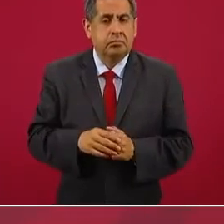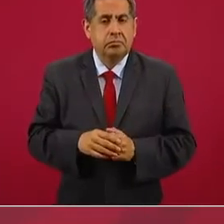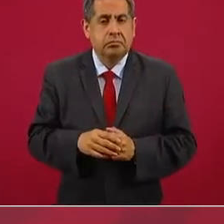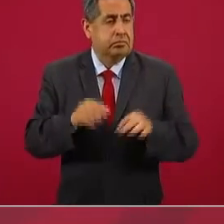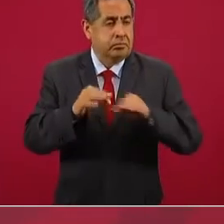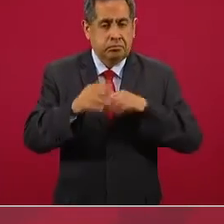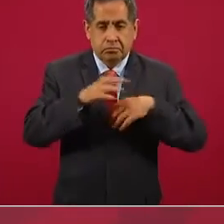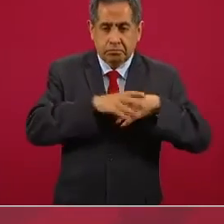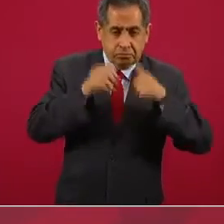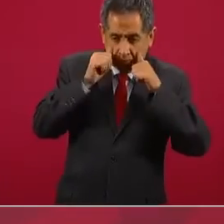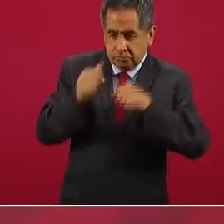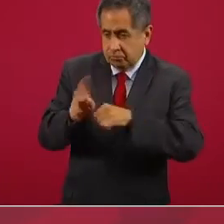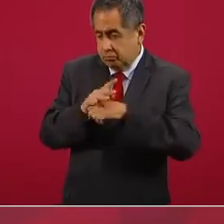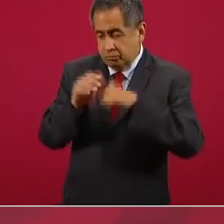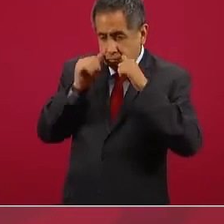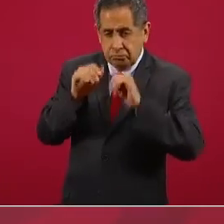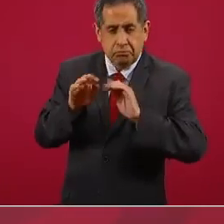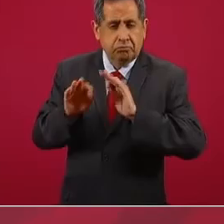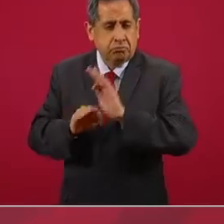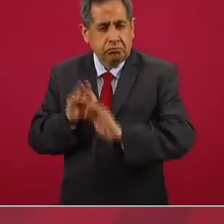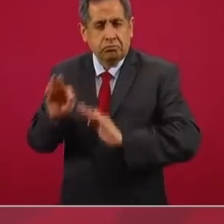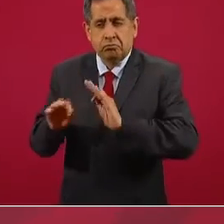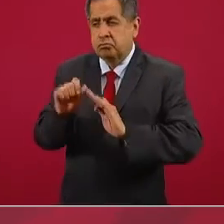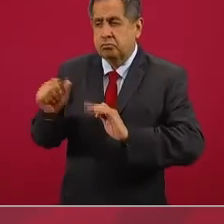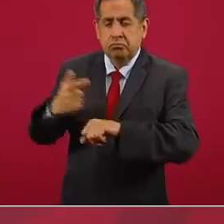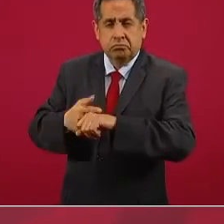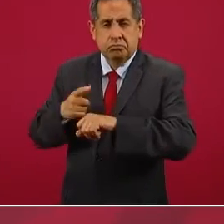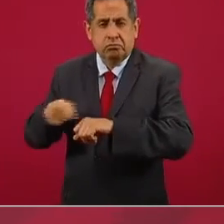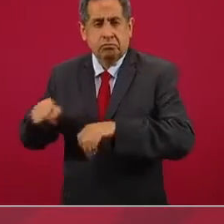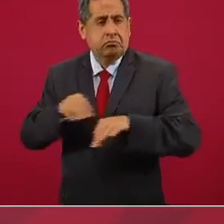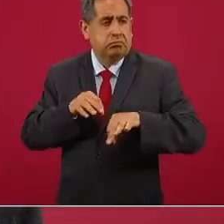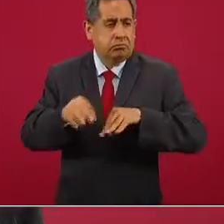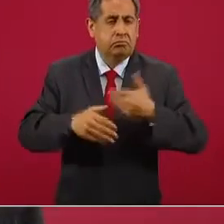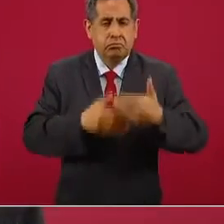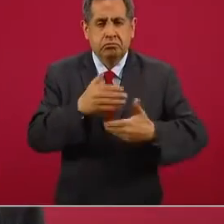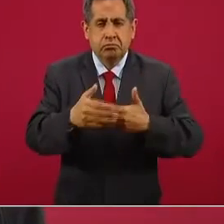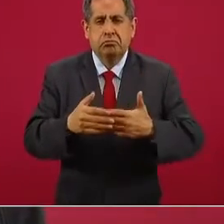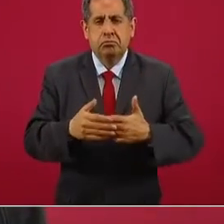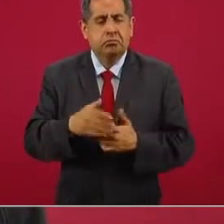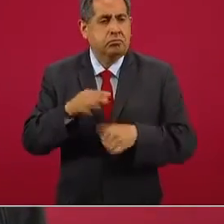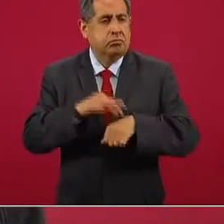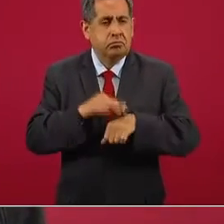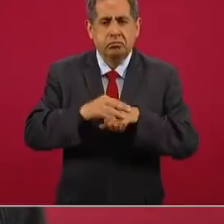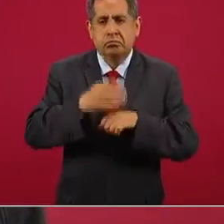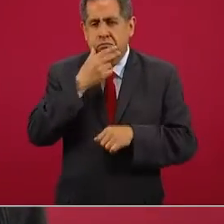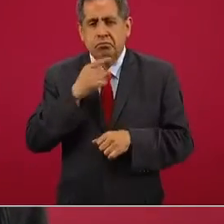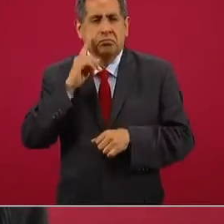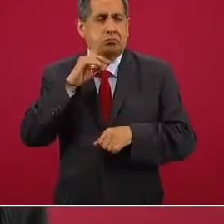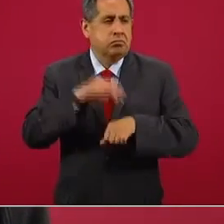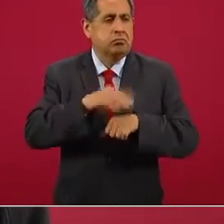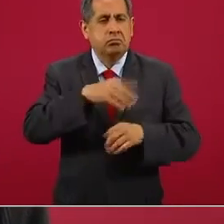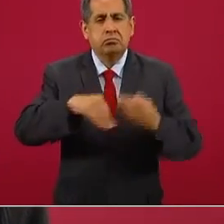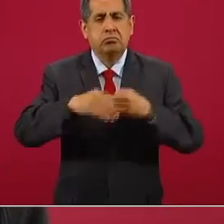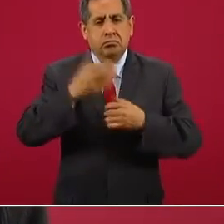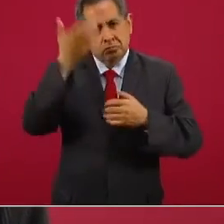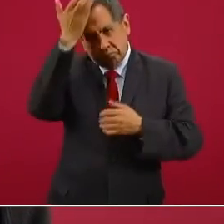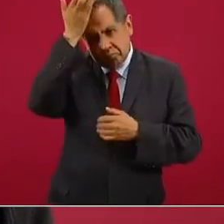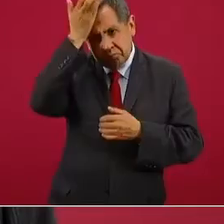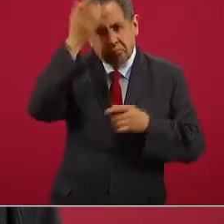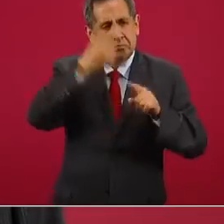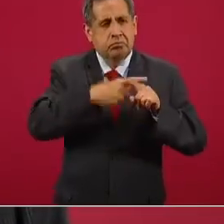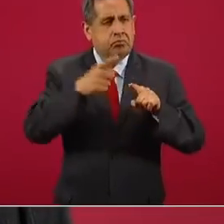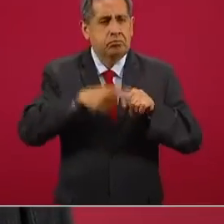Los que están atendiendo enfermos, los que están trabajando, doctoras, doctores, enfermeras,